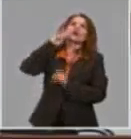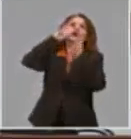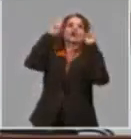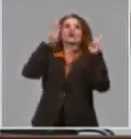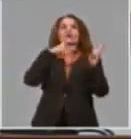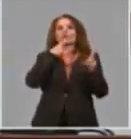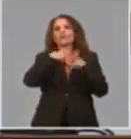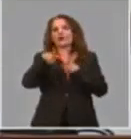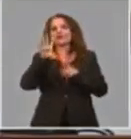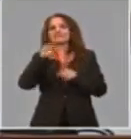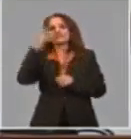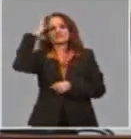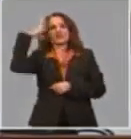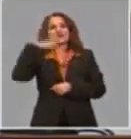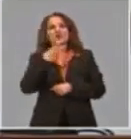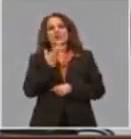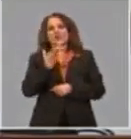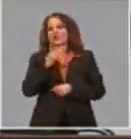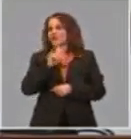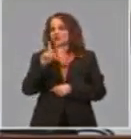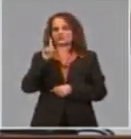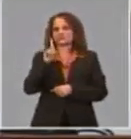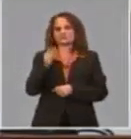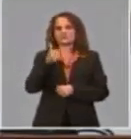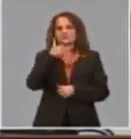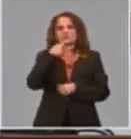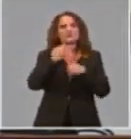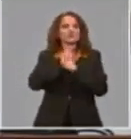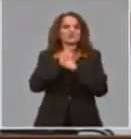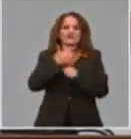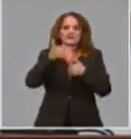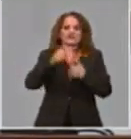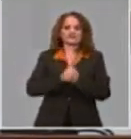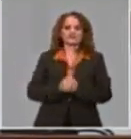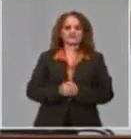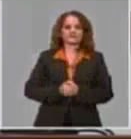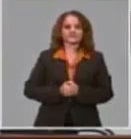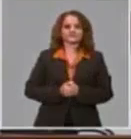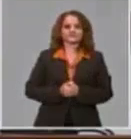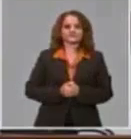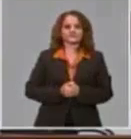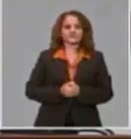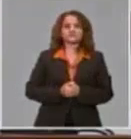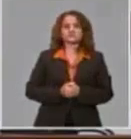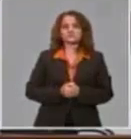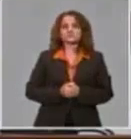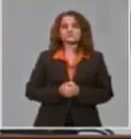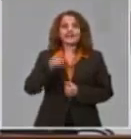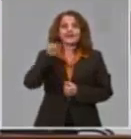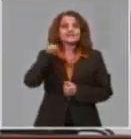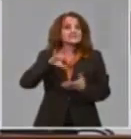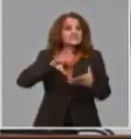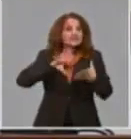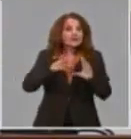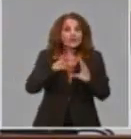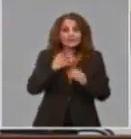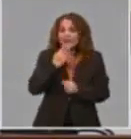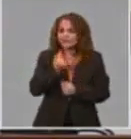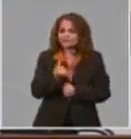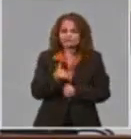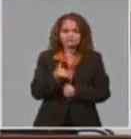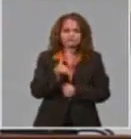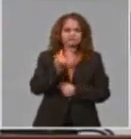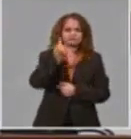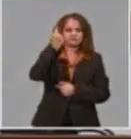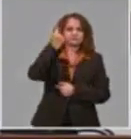propuestas de los que quieran anexar la patria cubana al norte brutal. Y esa es la manera legítima con la